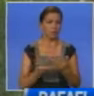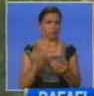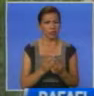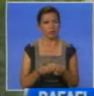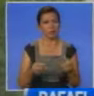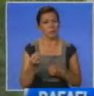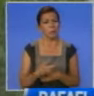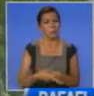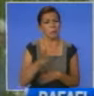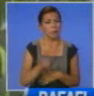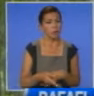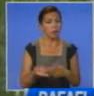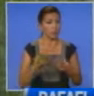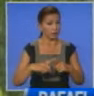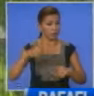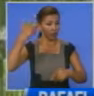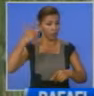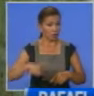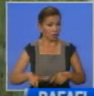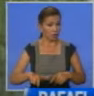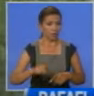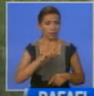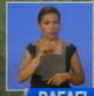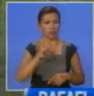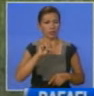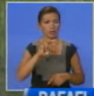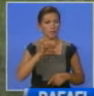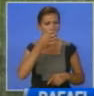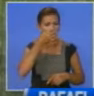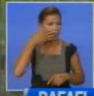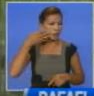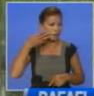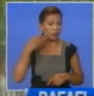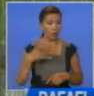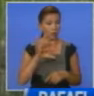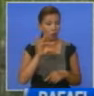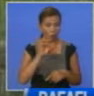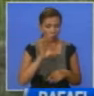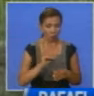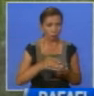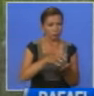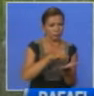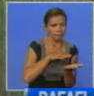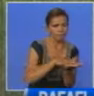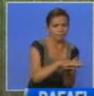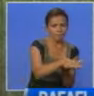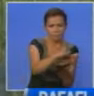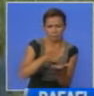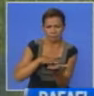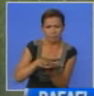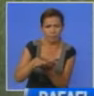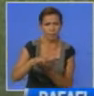también Loja-Zamora. 8 carreteras de primer orden uniendo